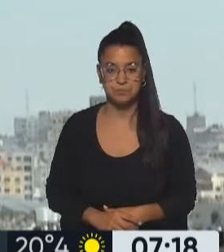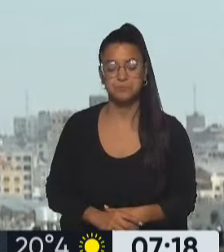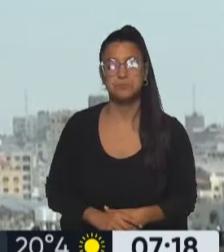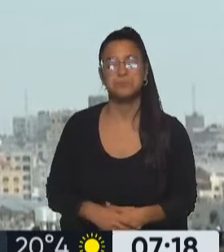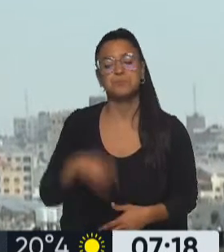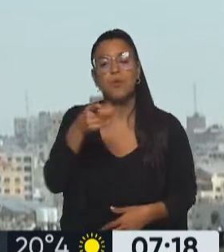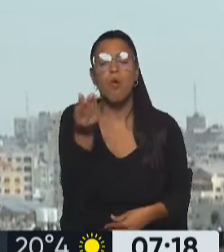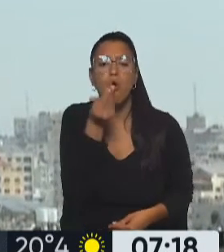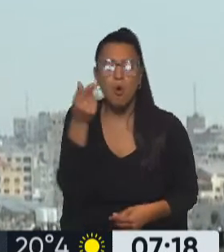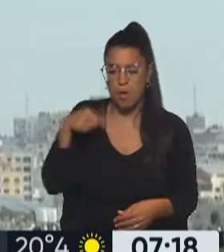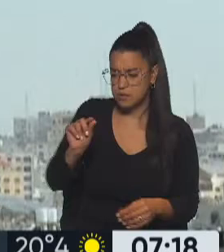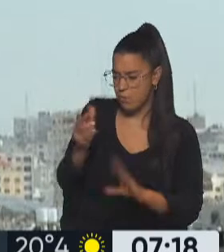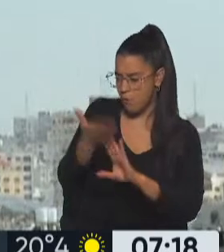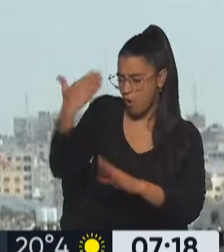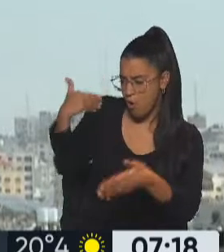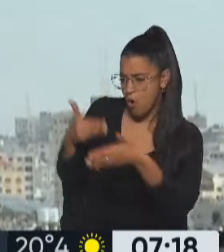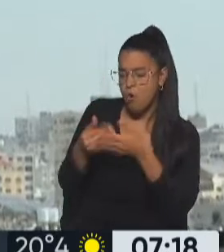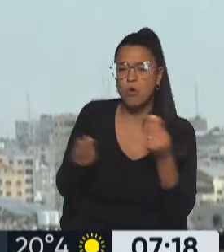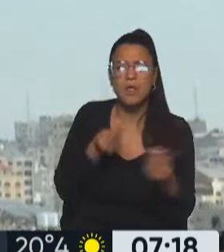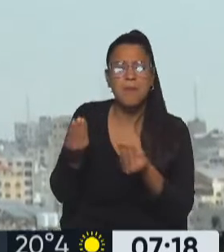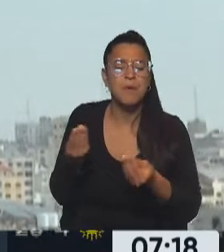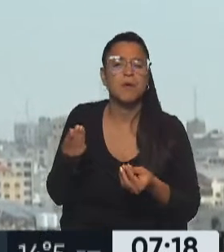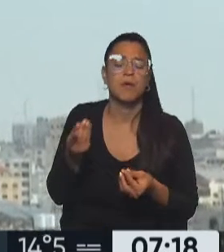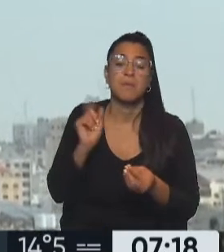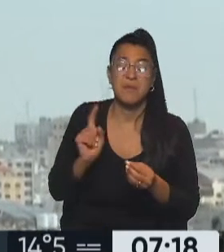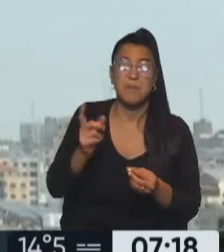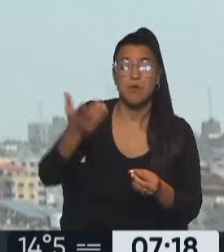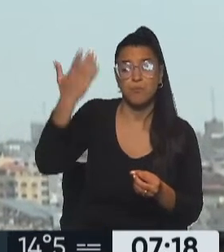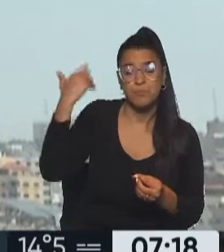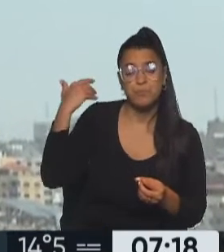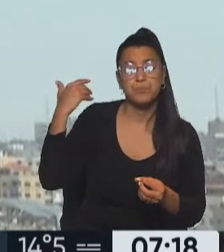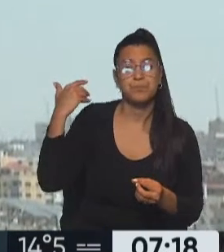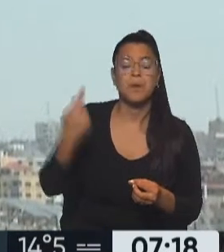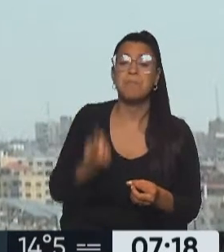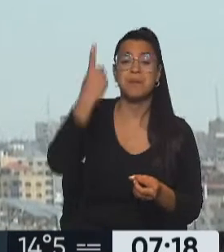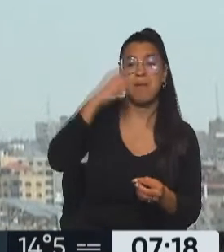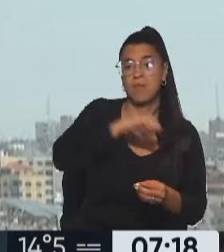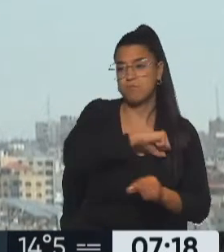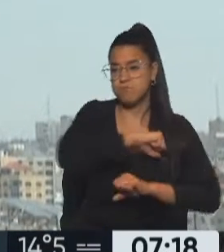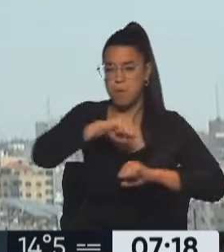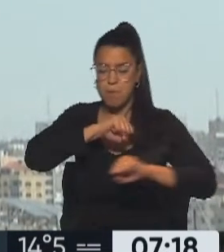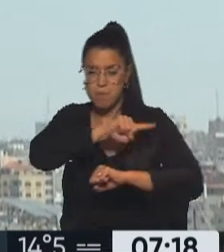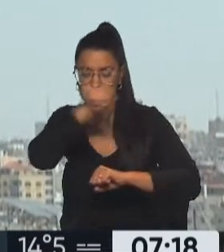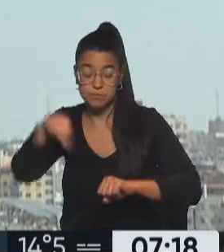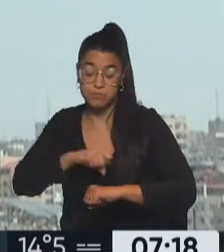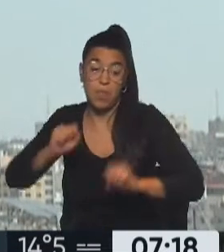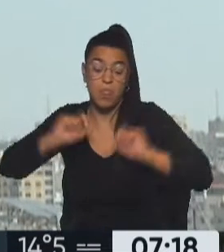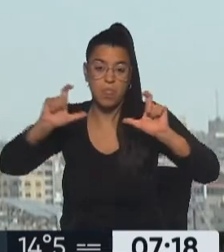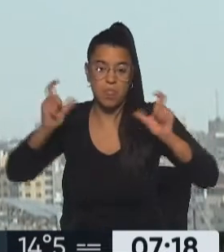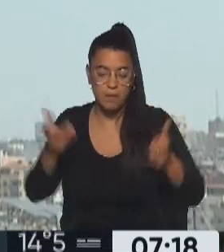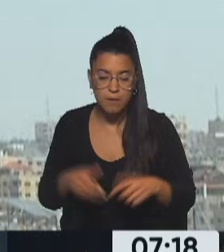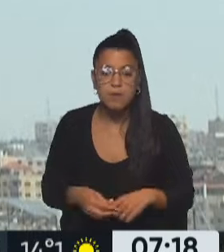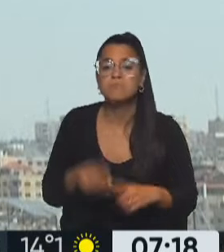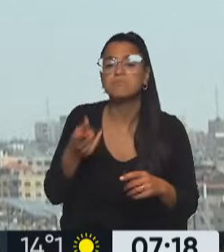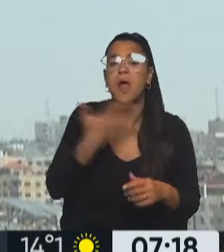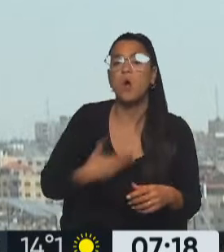Darío, ¿cómo han sido estas últimas horas a partir de lo que sucedió justamente con el primer ataque, este ataque sorpresivo, y qué están señalando